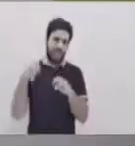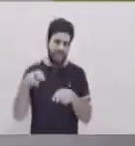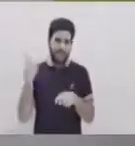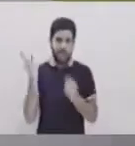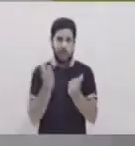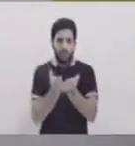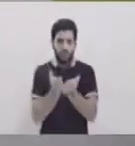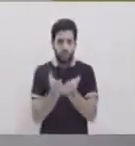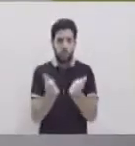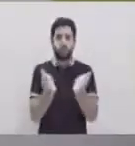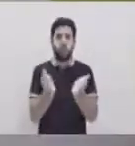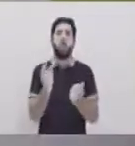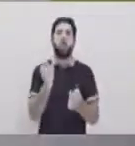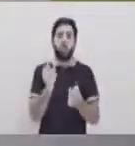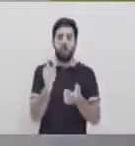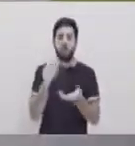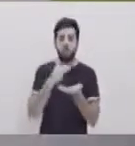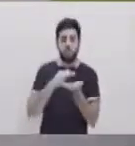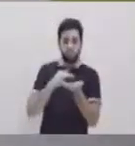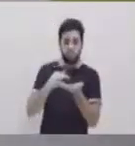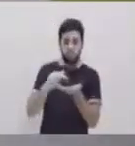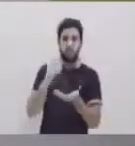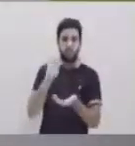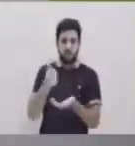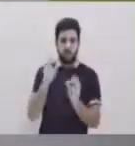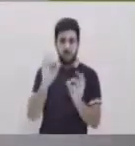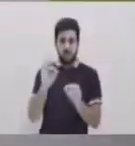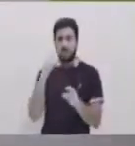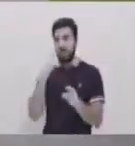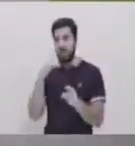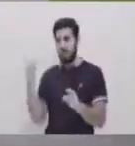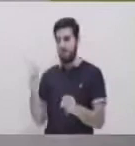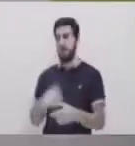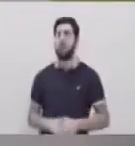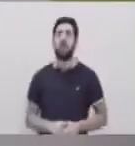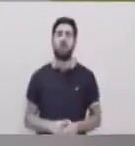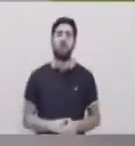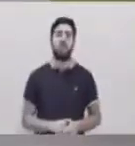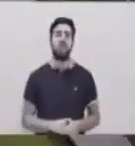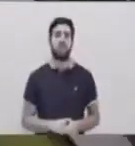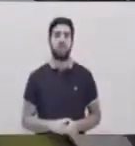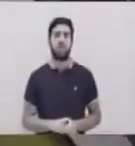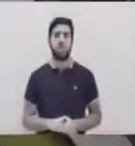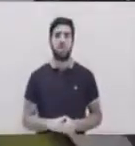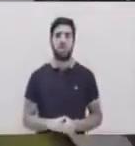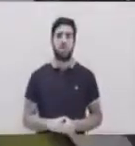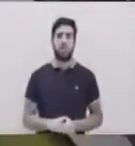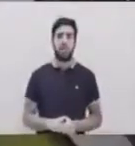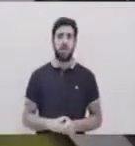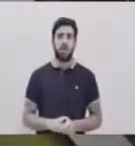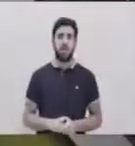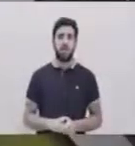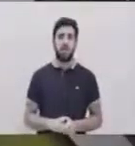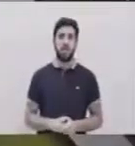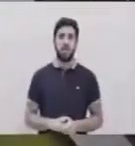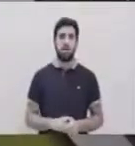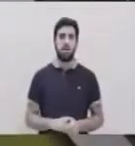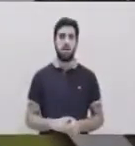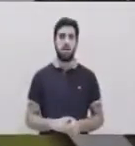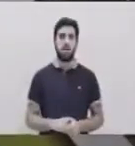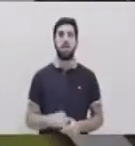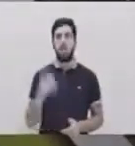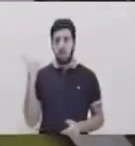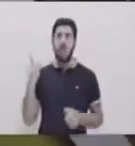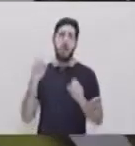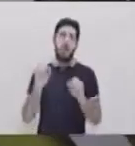eso no permitiría realmente que la mecha, que es la que vamos a fabricar con la servilleta, pueda mantenerse lejos